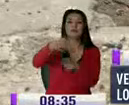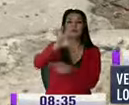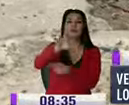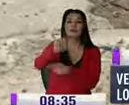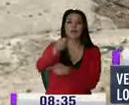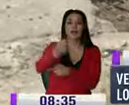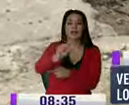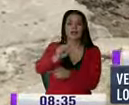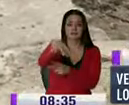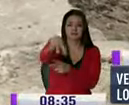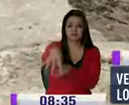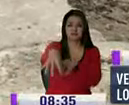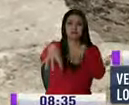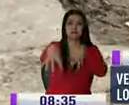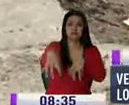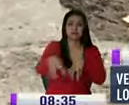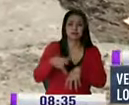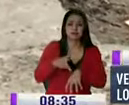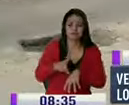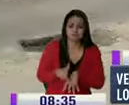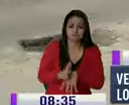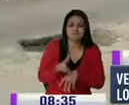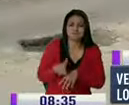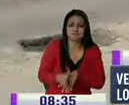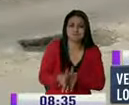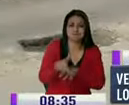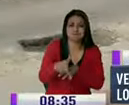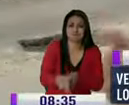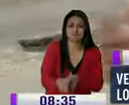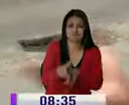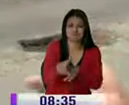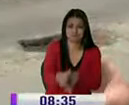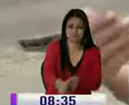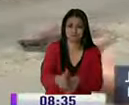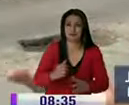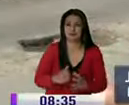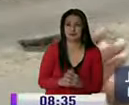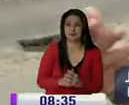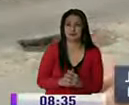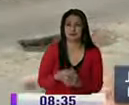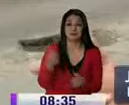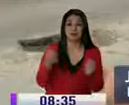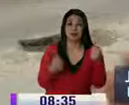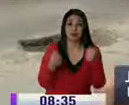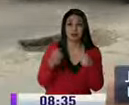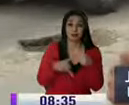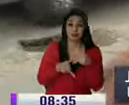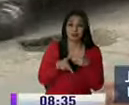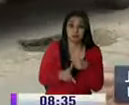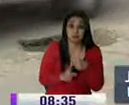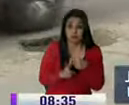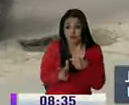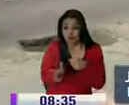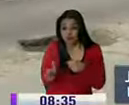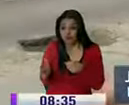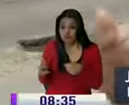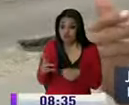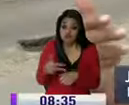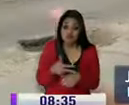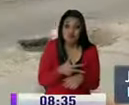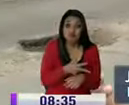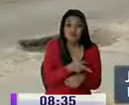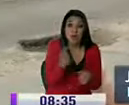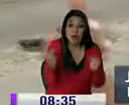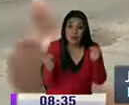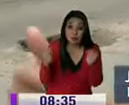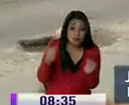baches causaban inconvenientes en el tránsito. Conductores que a cada instante separan los carros para tratar